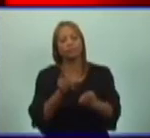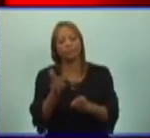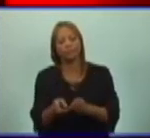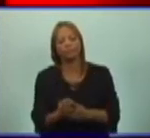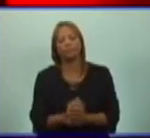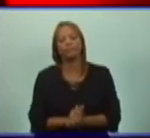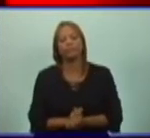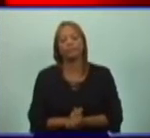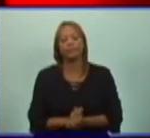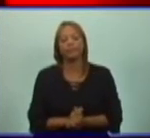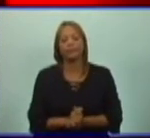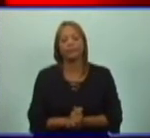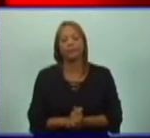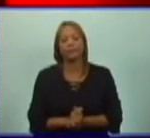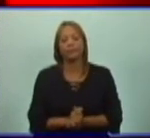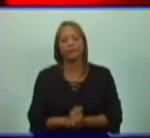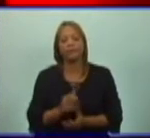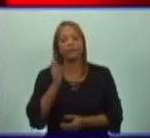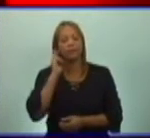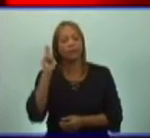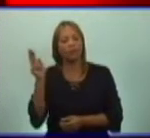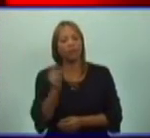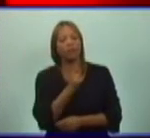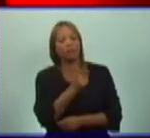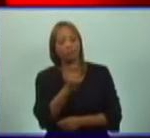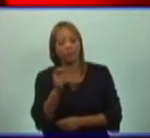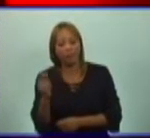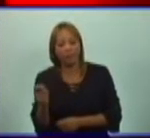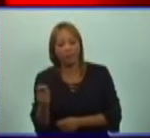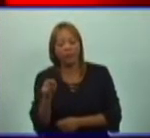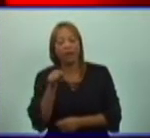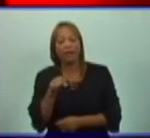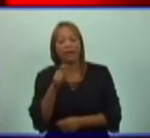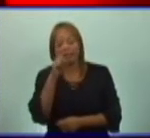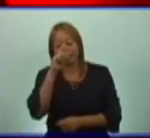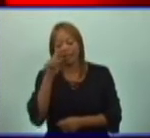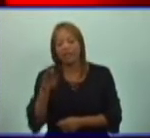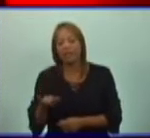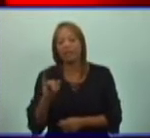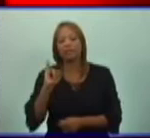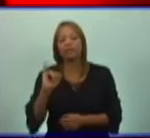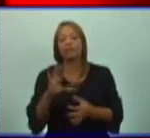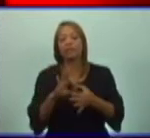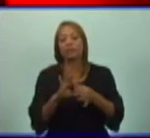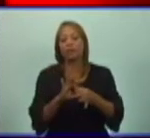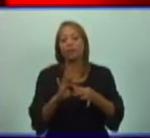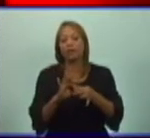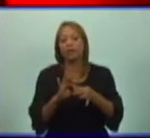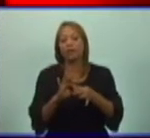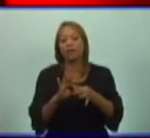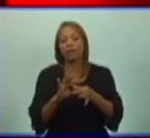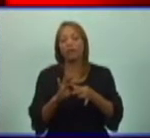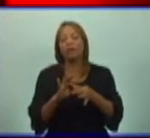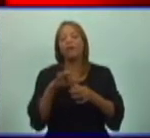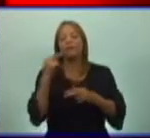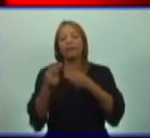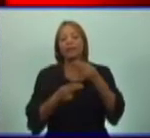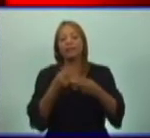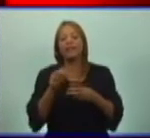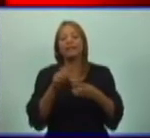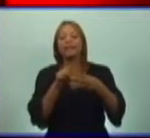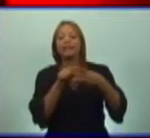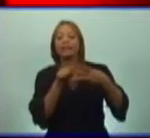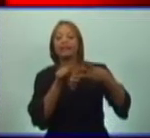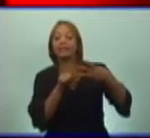orientaciones. Recuerden, maestros, que este niño de sexto grado va a realizar tres